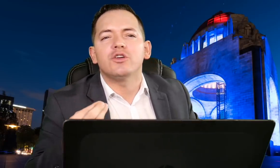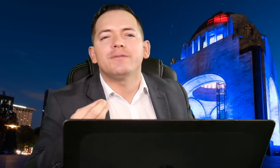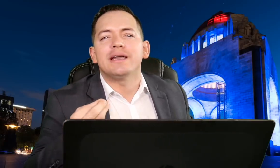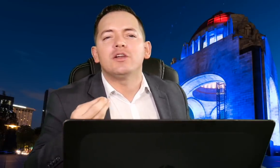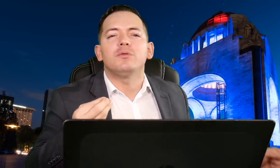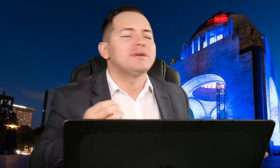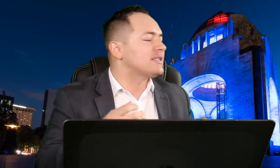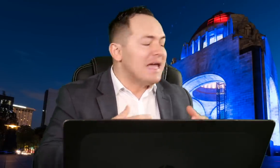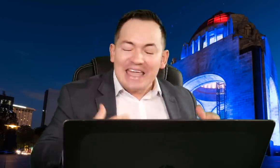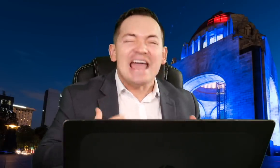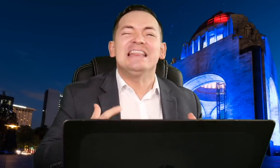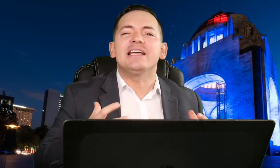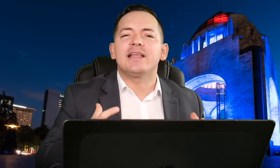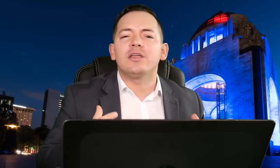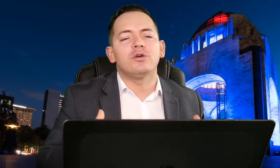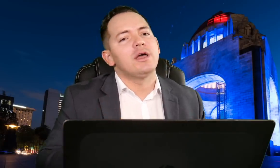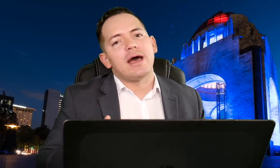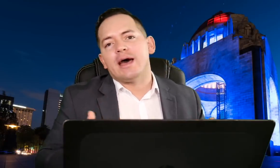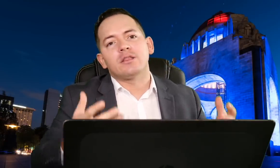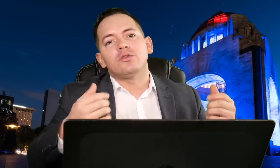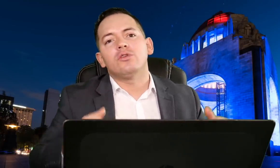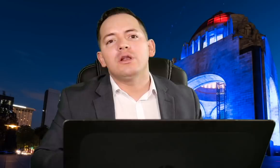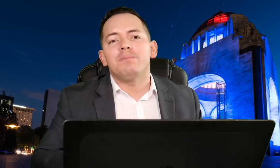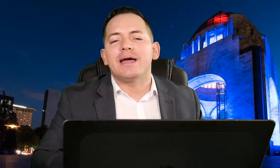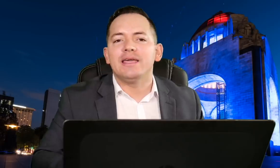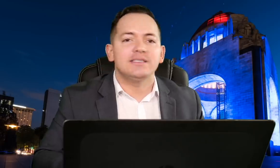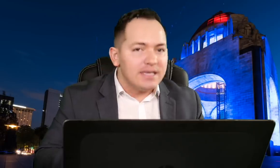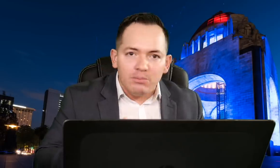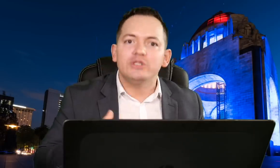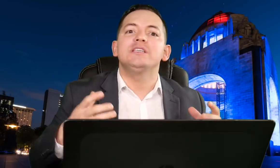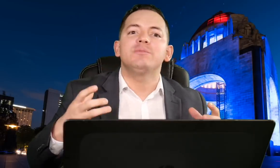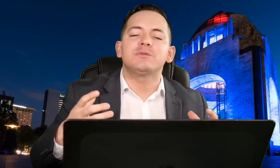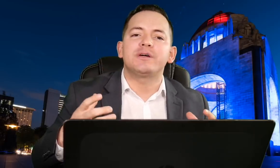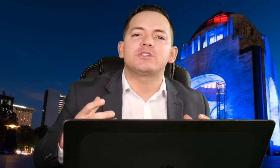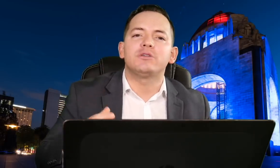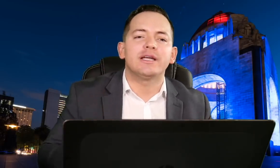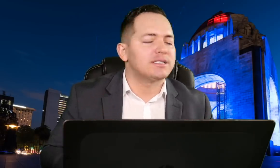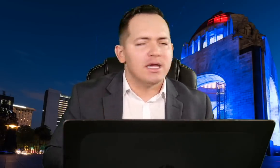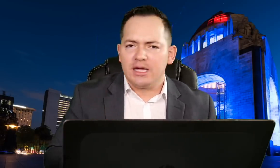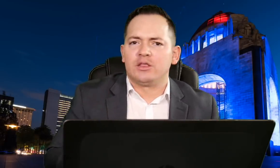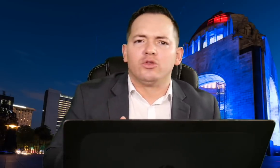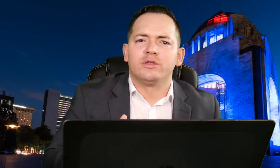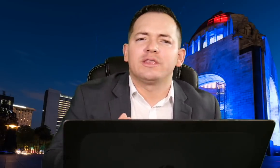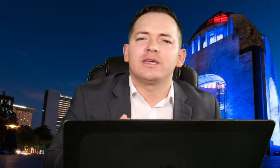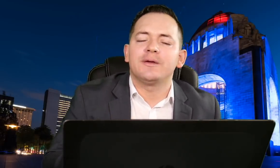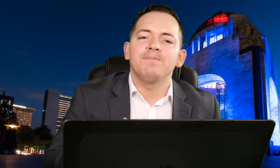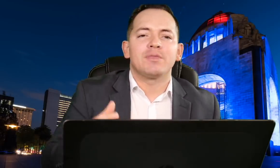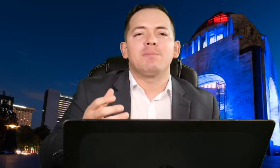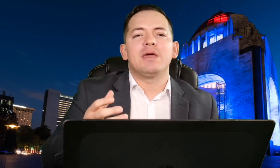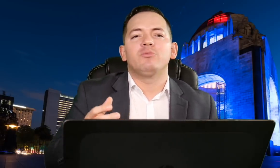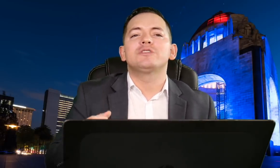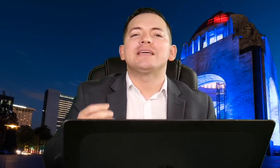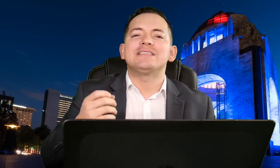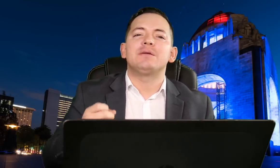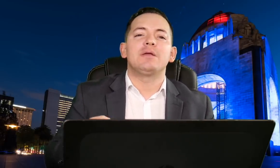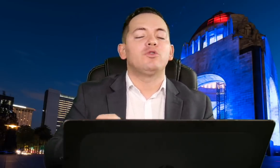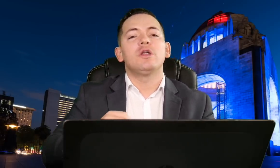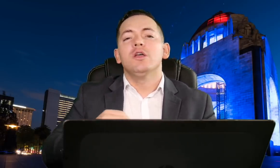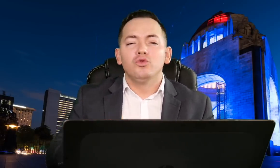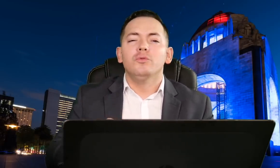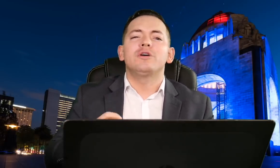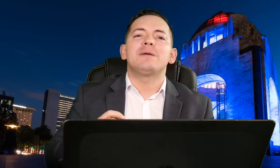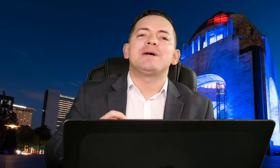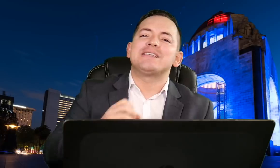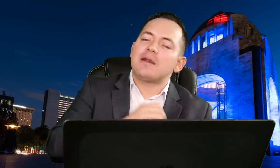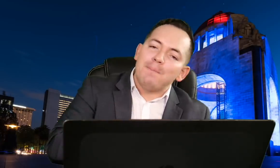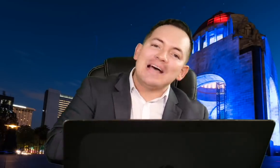caso de giovanne lópez que ha indignado a todo el país y a muchísimas personas en donde nos vemos que este bribón